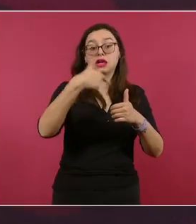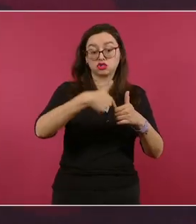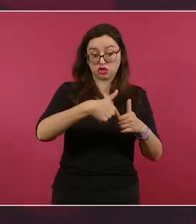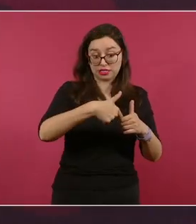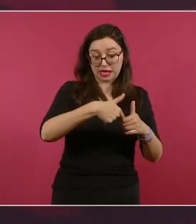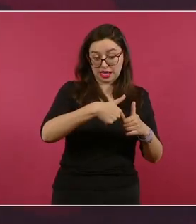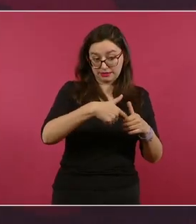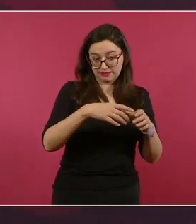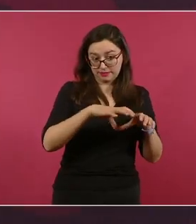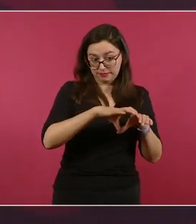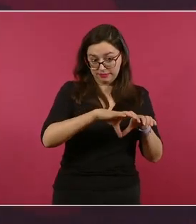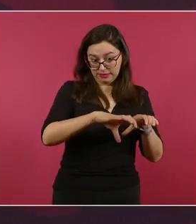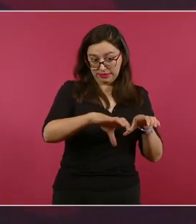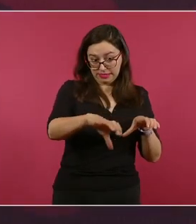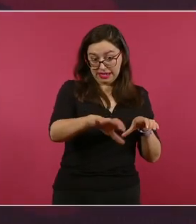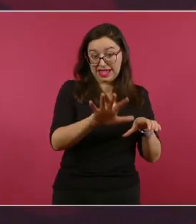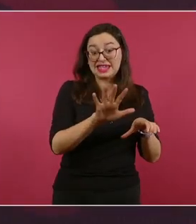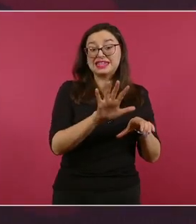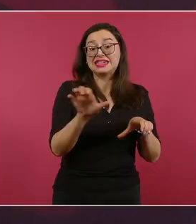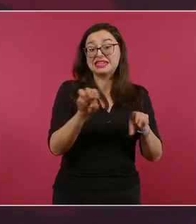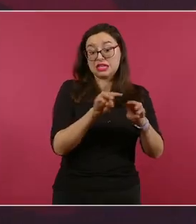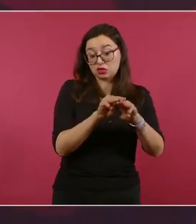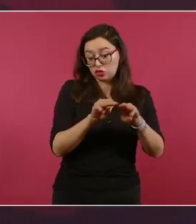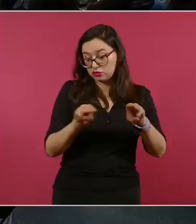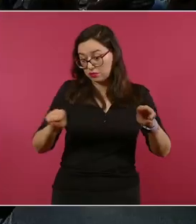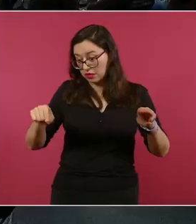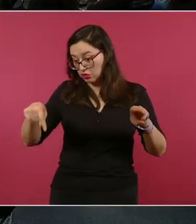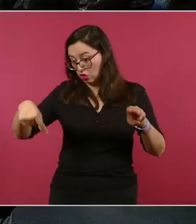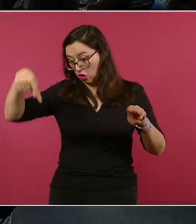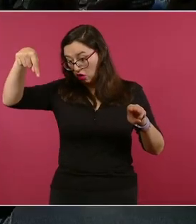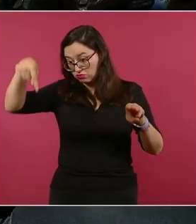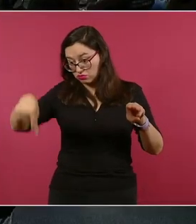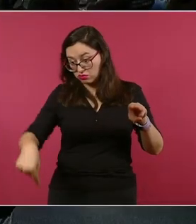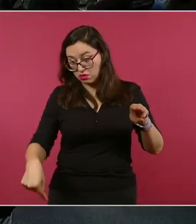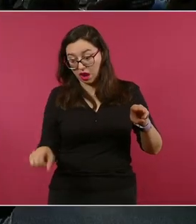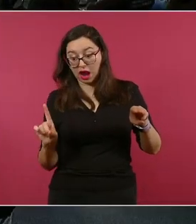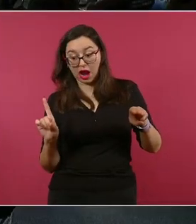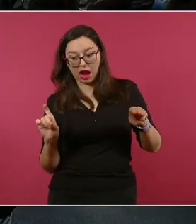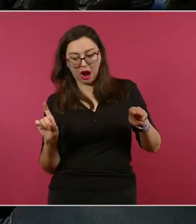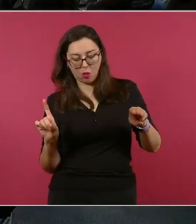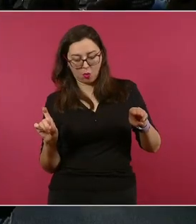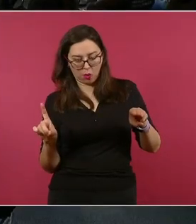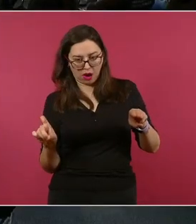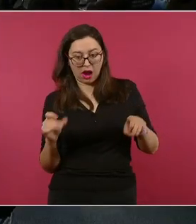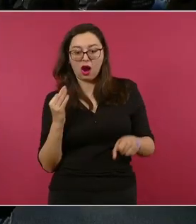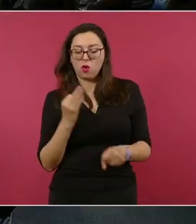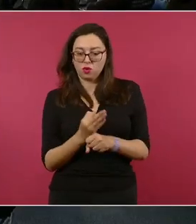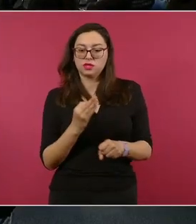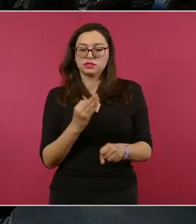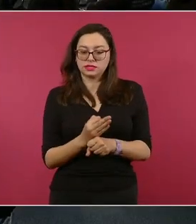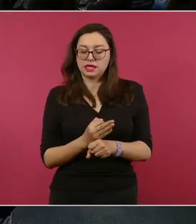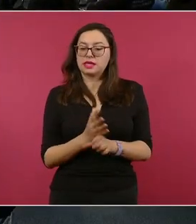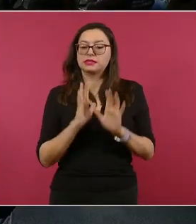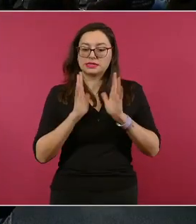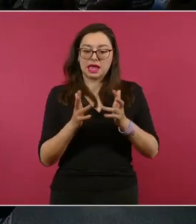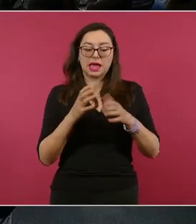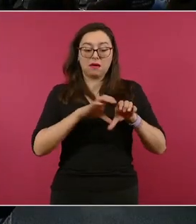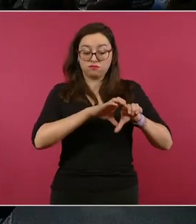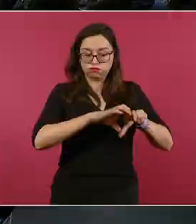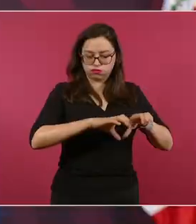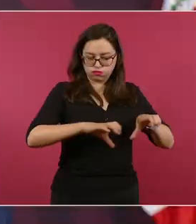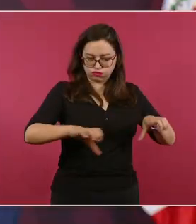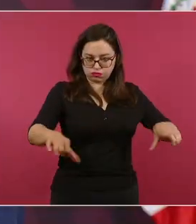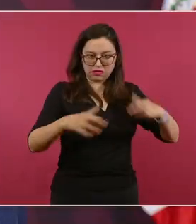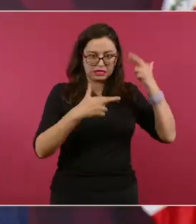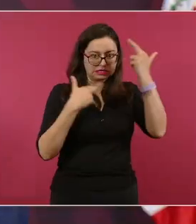pozo. Se está corriendo lo que se conoce como diablo y se